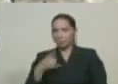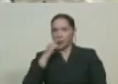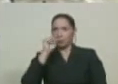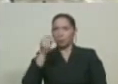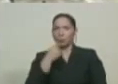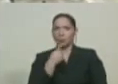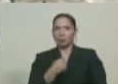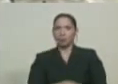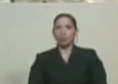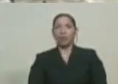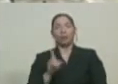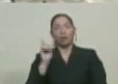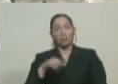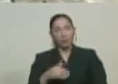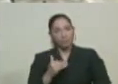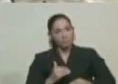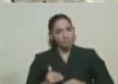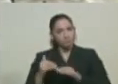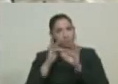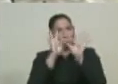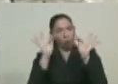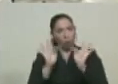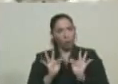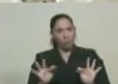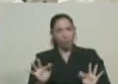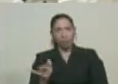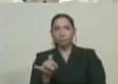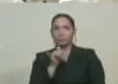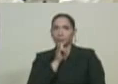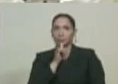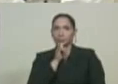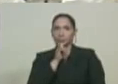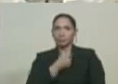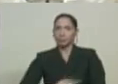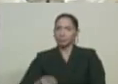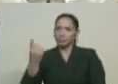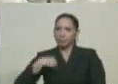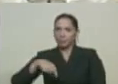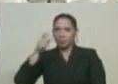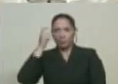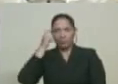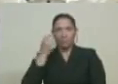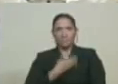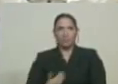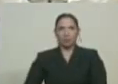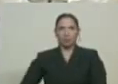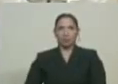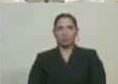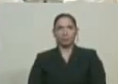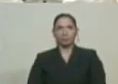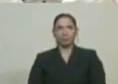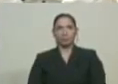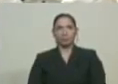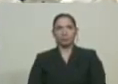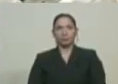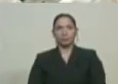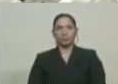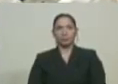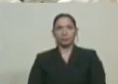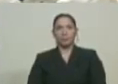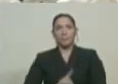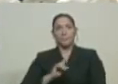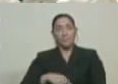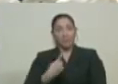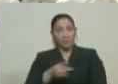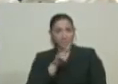Queremos de igual forma informar, como lo dijo ayer el presidente de la República, que mañana serán publicados